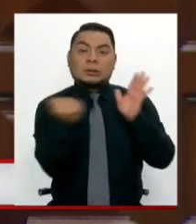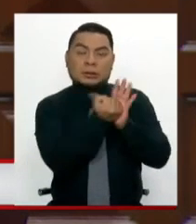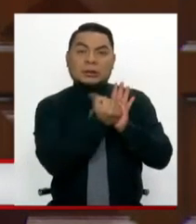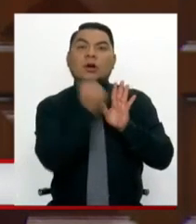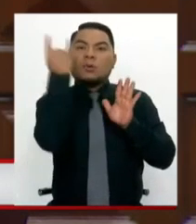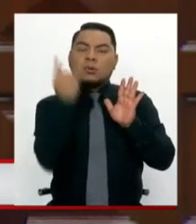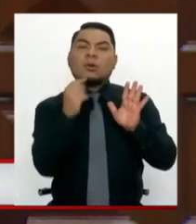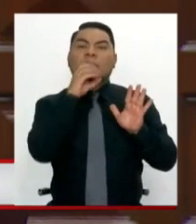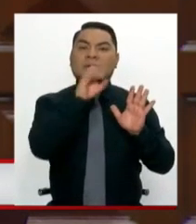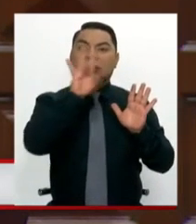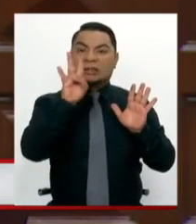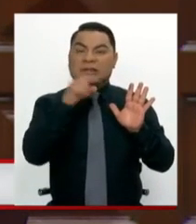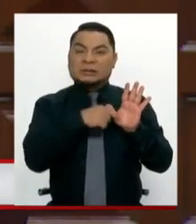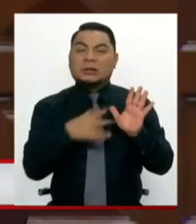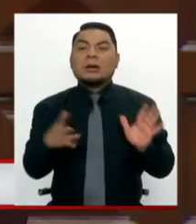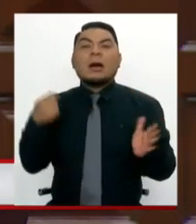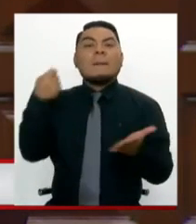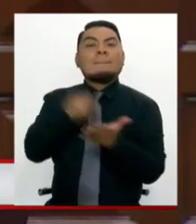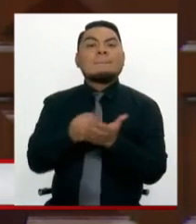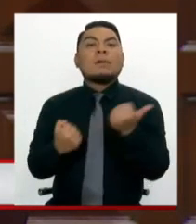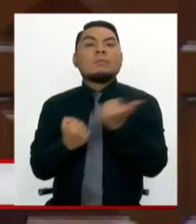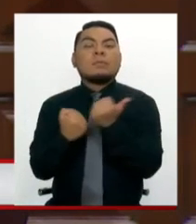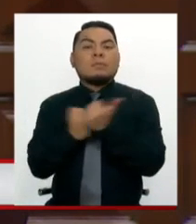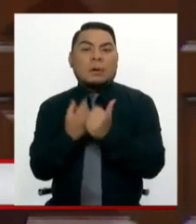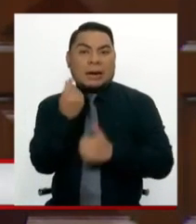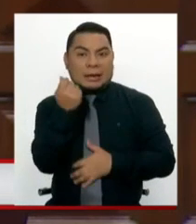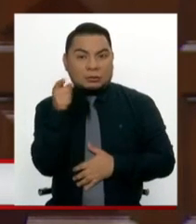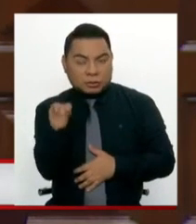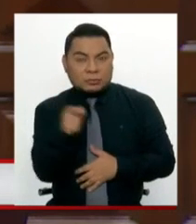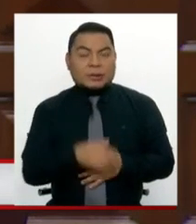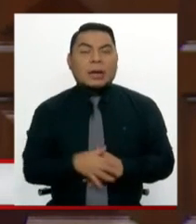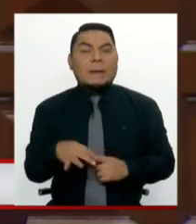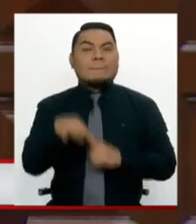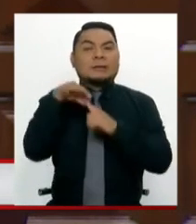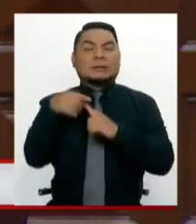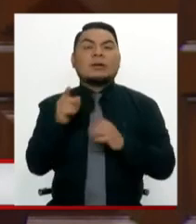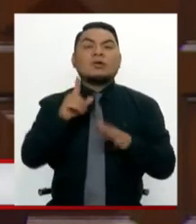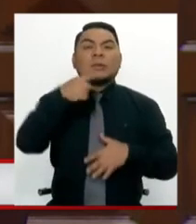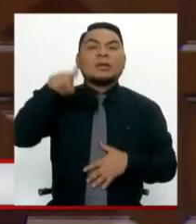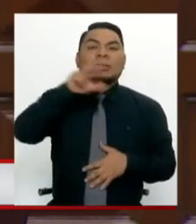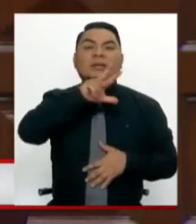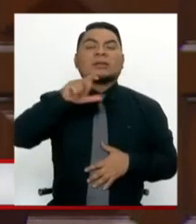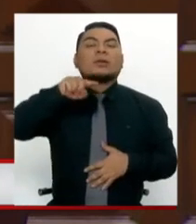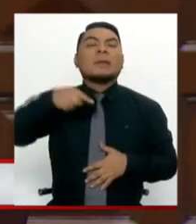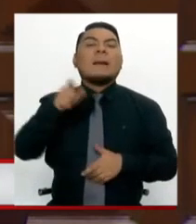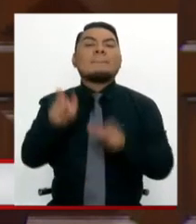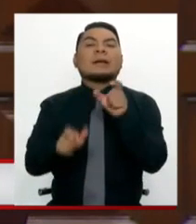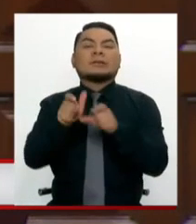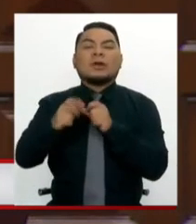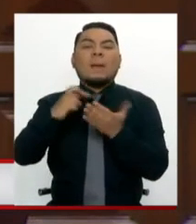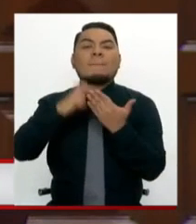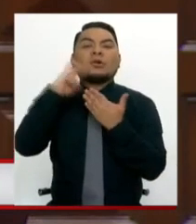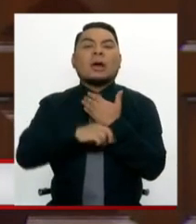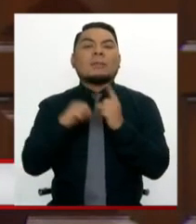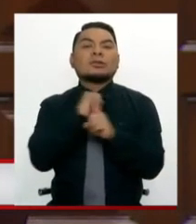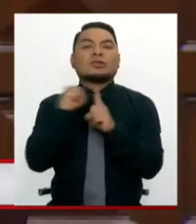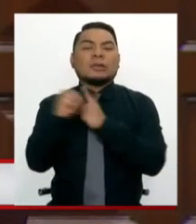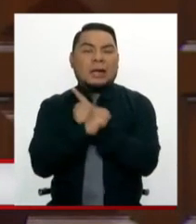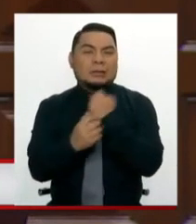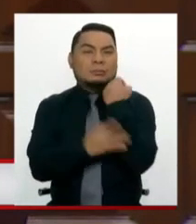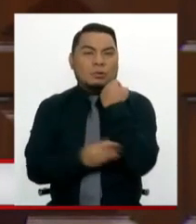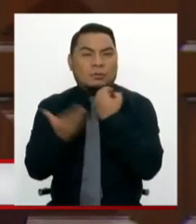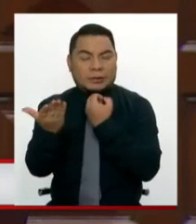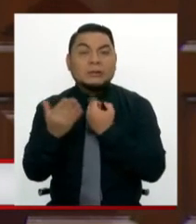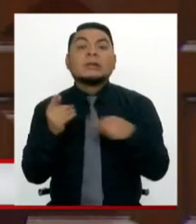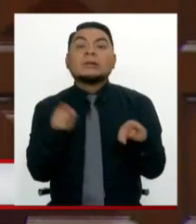07 se entregó un apoyo económico extraordinario a más de 1.300.000 usuarios de los programas sociales. Por